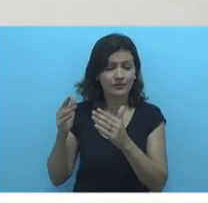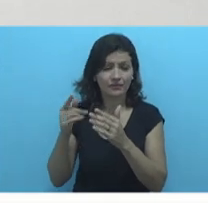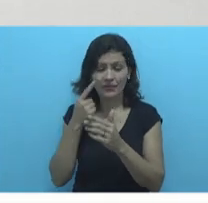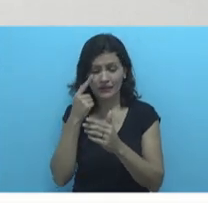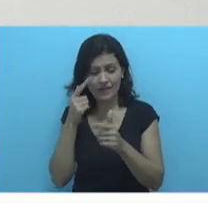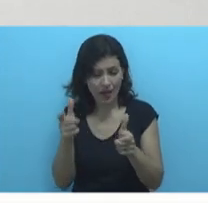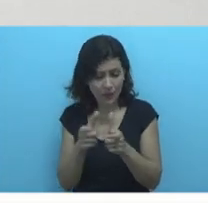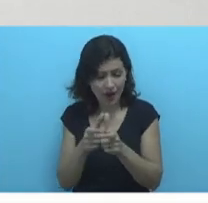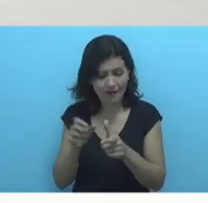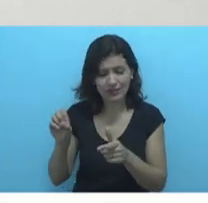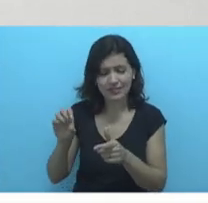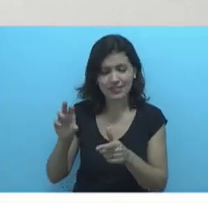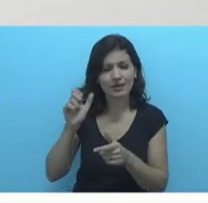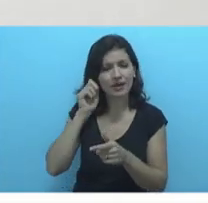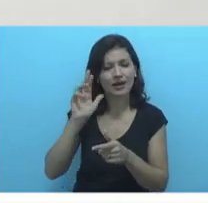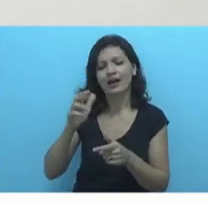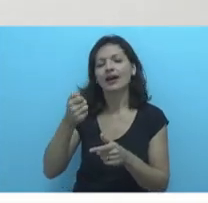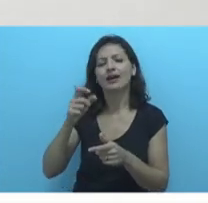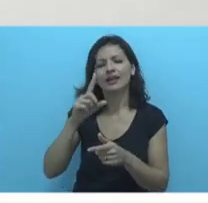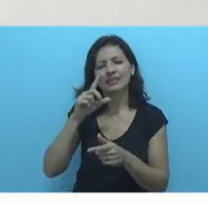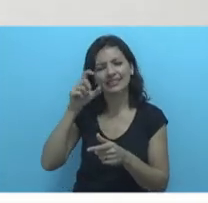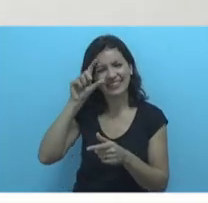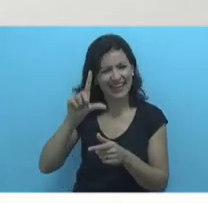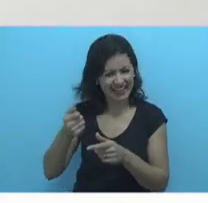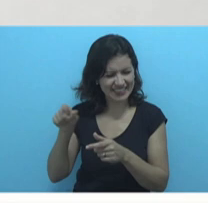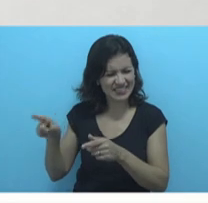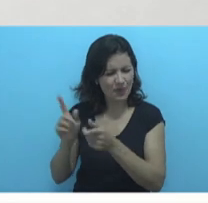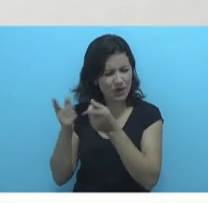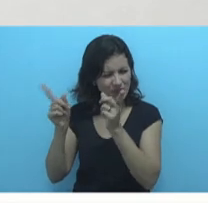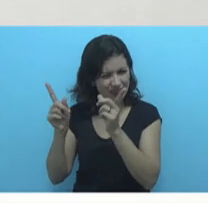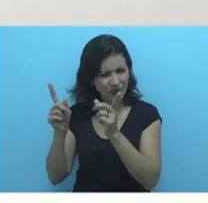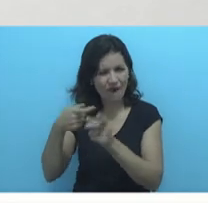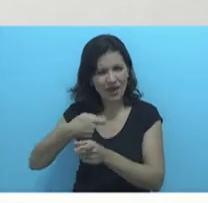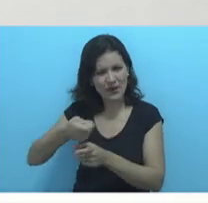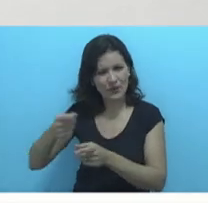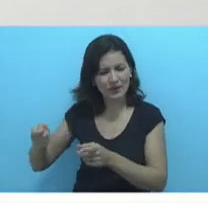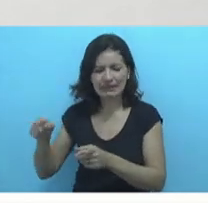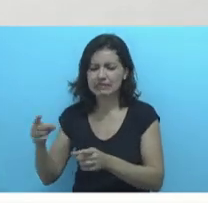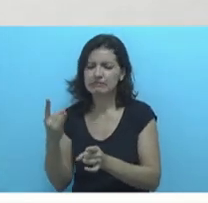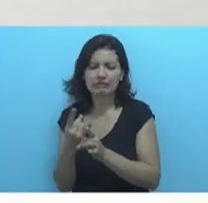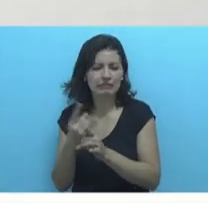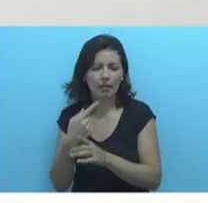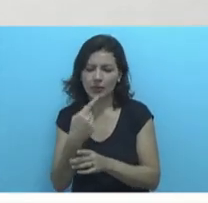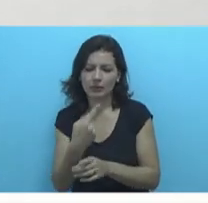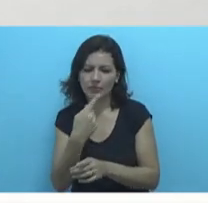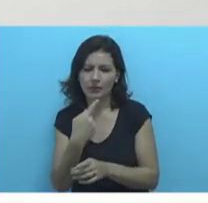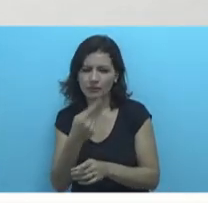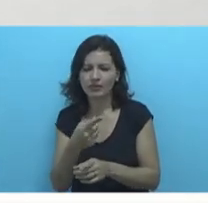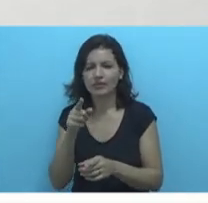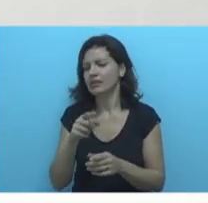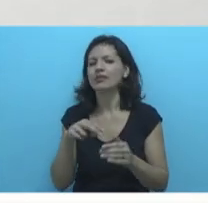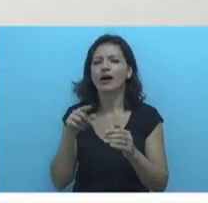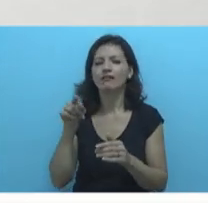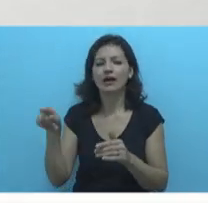estaba internado, me mandaba 3 o 4 WhatsApp por día para preguntarme qué sabía de Miguel. Y que se